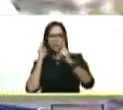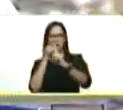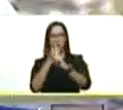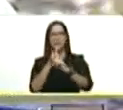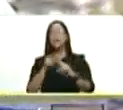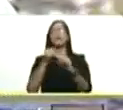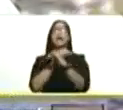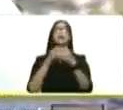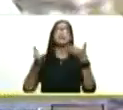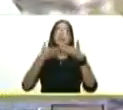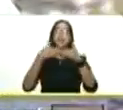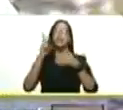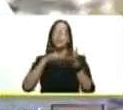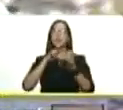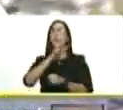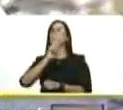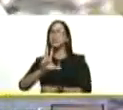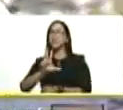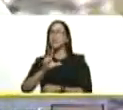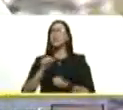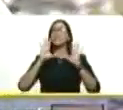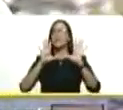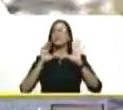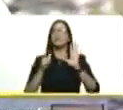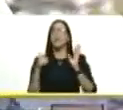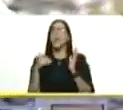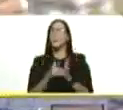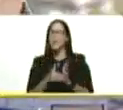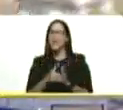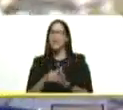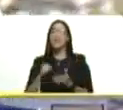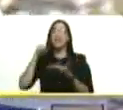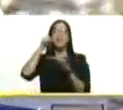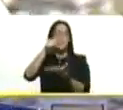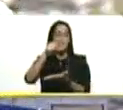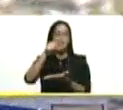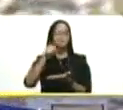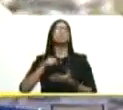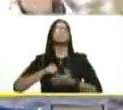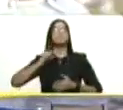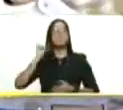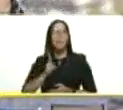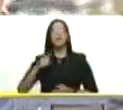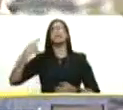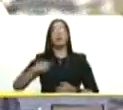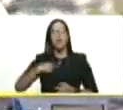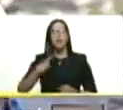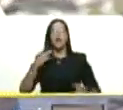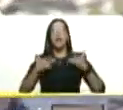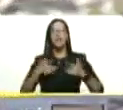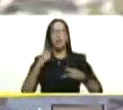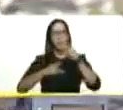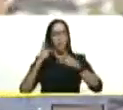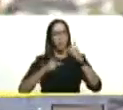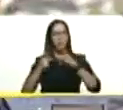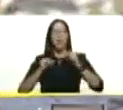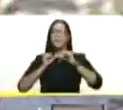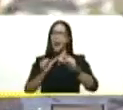del 2023, 16.000 comités locales de abastecimiento y producción deben tener actividad productiva para